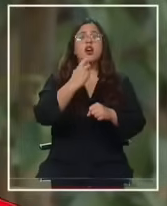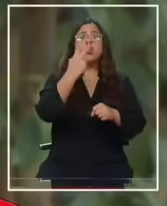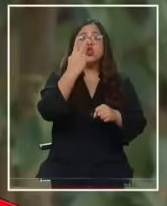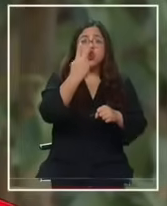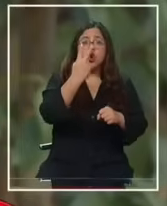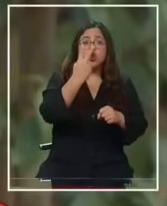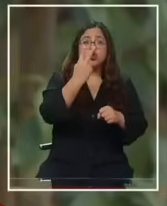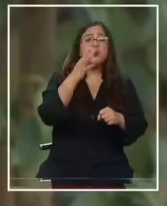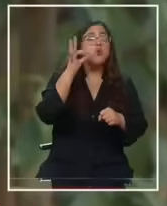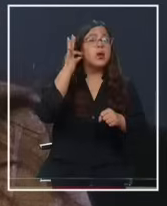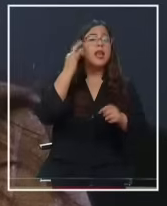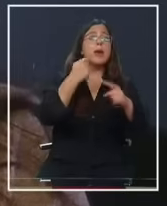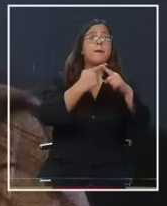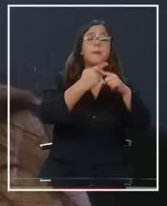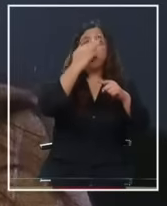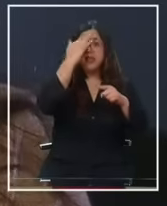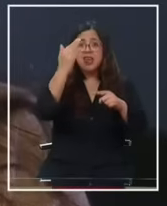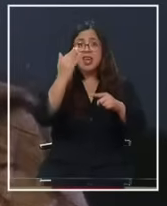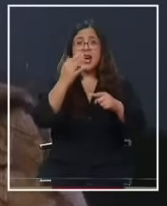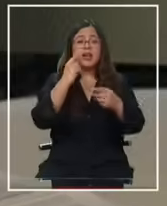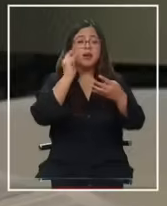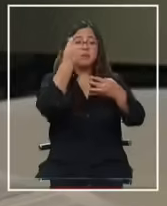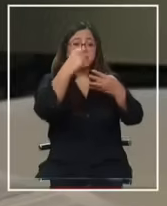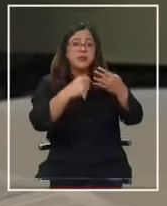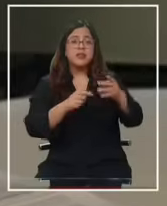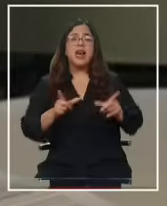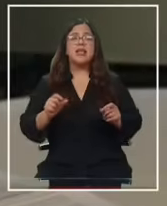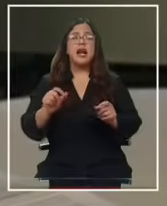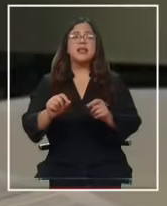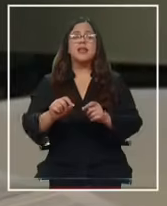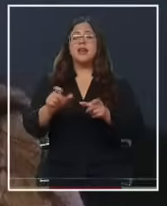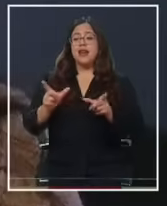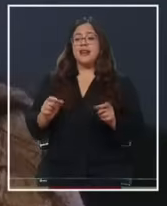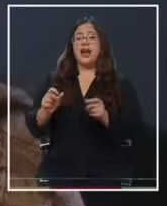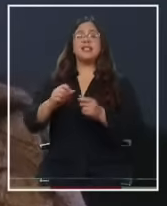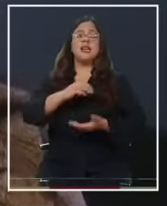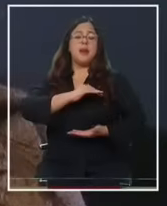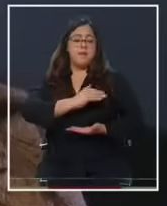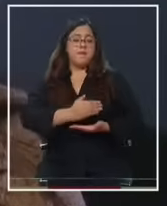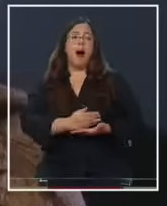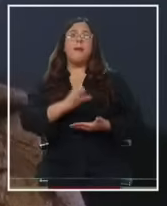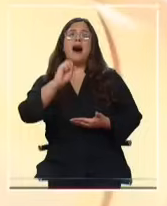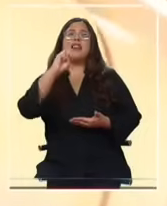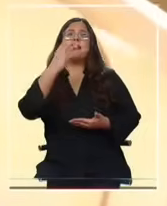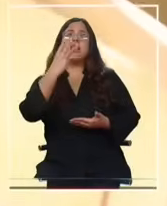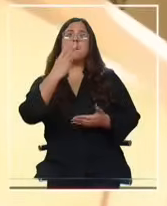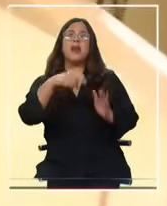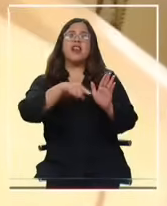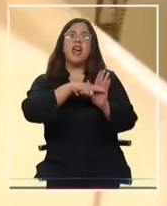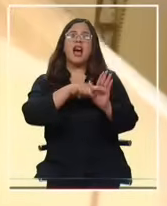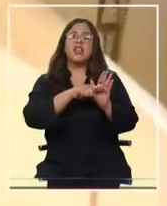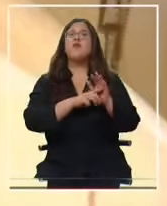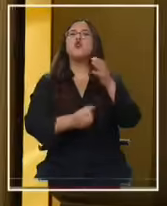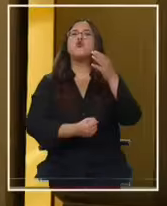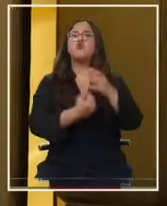recibiendo esta sentencia de muerte. El cáncer de mama triple negativo es la nueva pesadilla hoy en cáncer de mama.